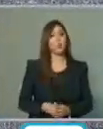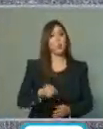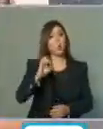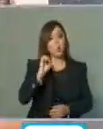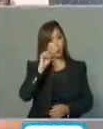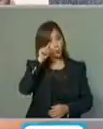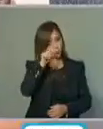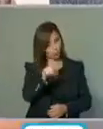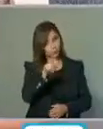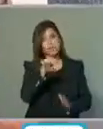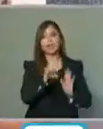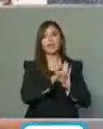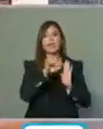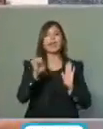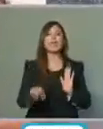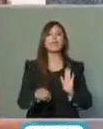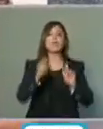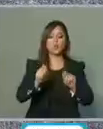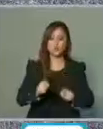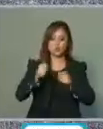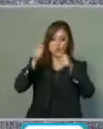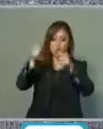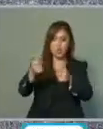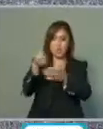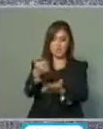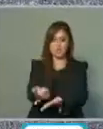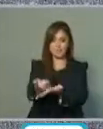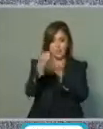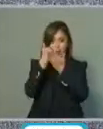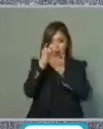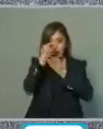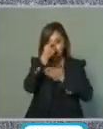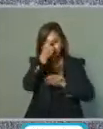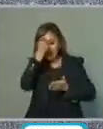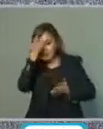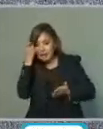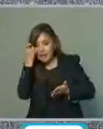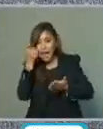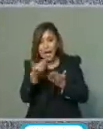el diseño, tú llevas tu producto, Sí. te hacen el diseño, te lo dejas. Y antes de que